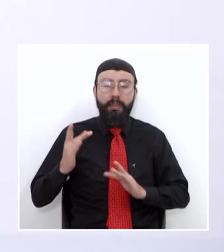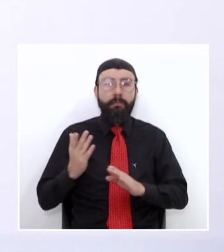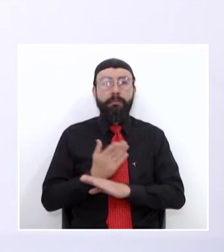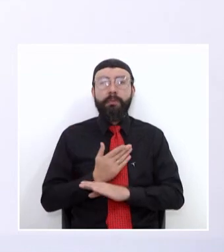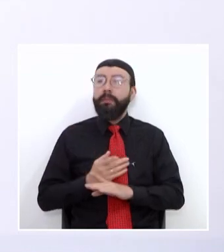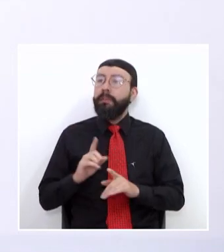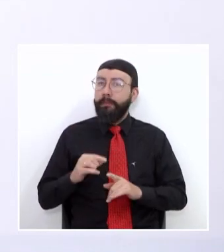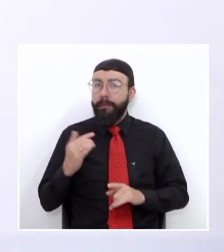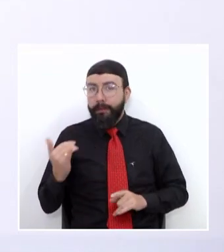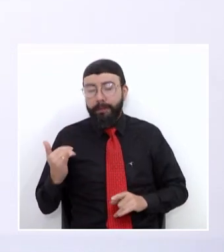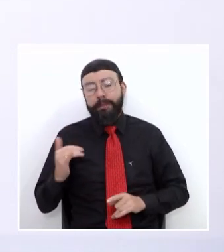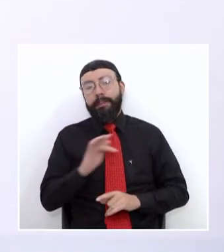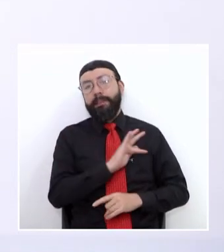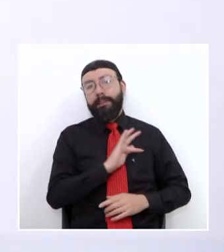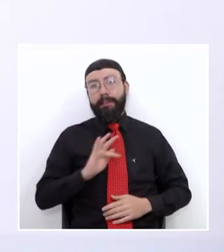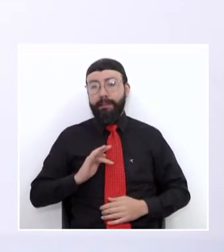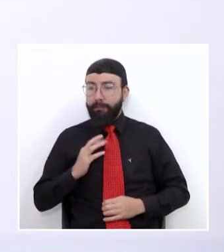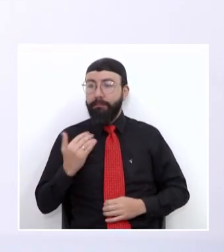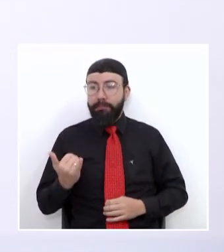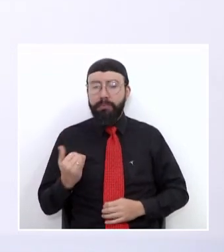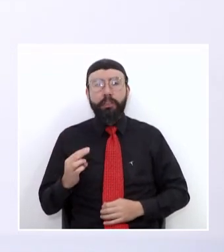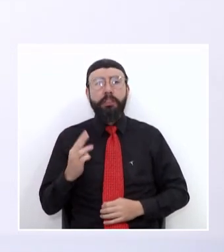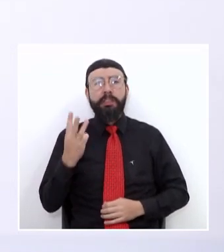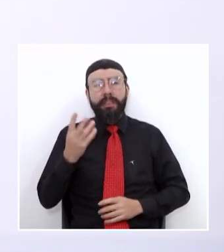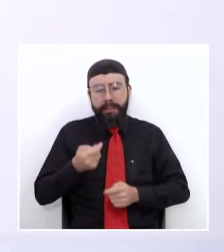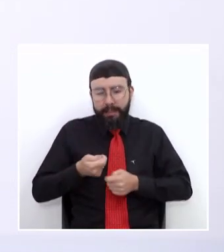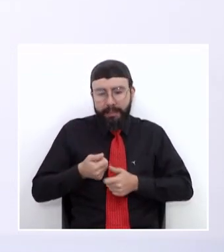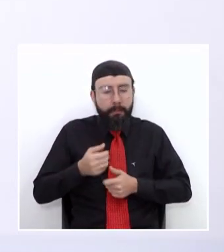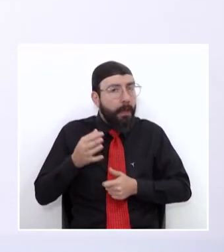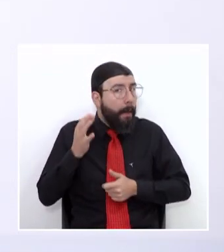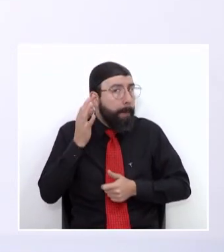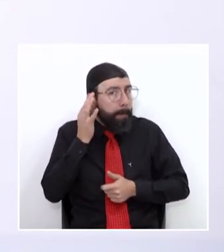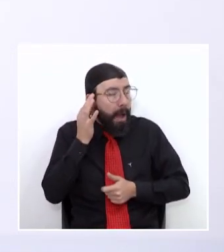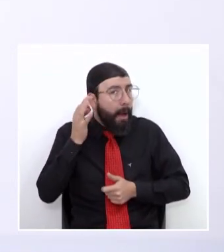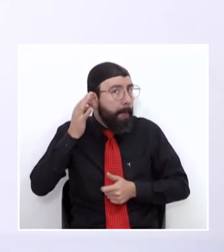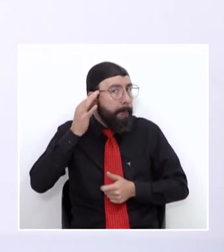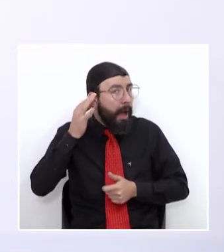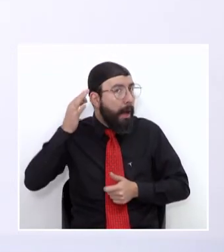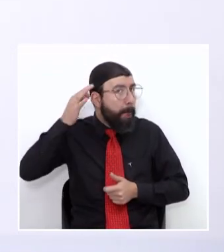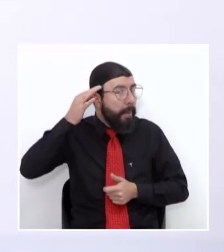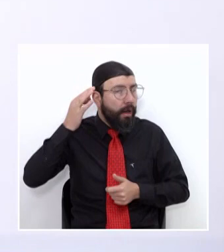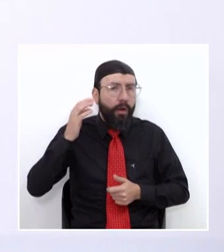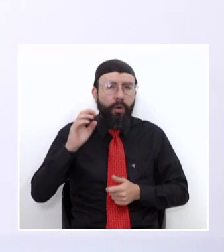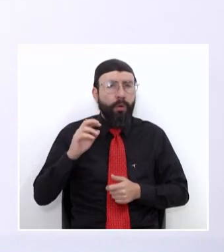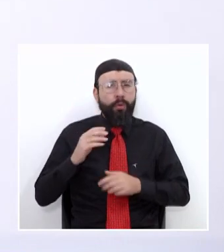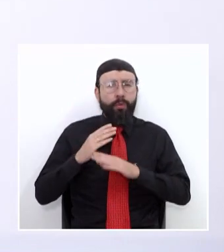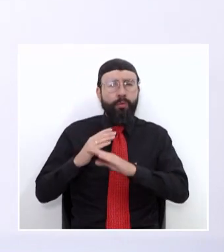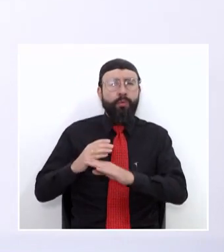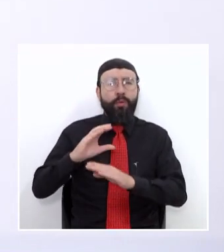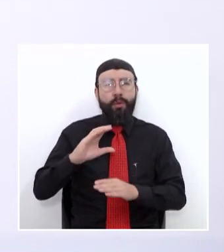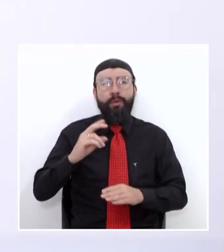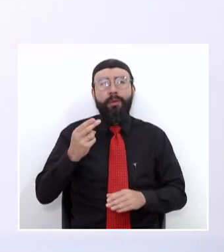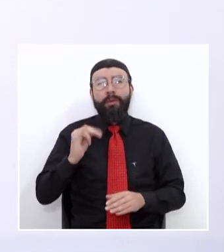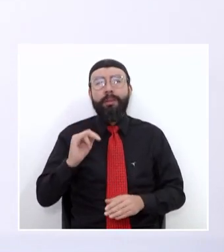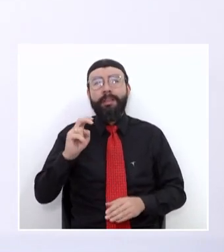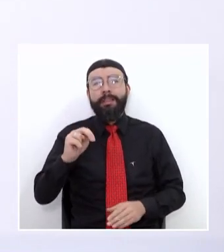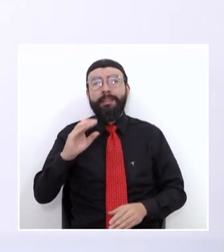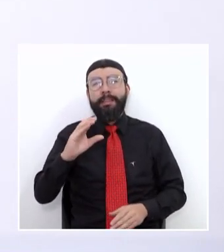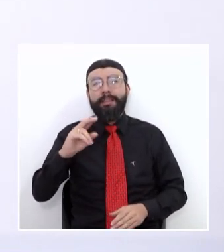terapéutico y con 3 semillitas, ¿no es cierto?, 3 balincitos, ojalá no usen chinchetas cuando vayan a